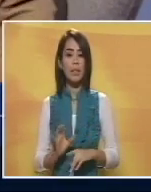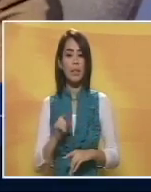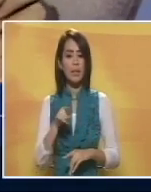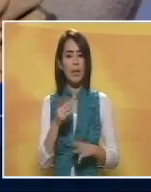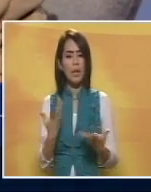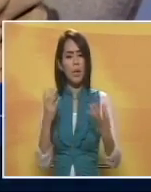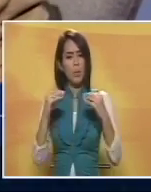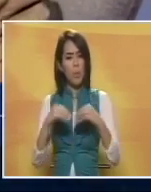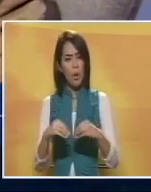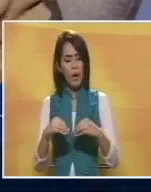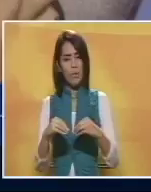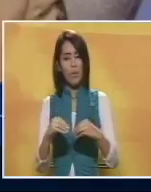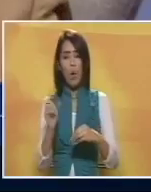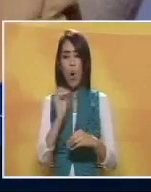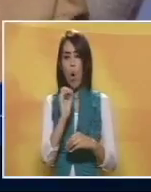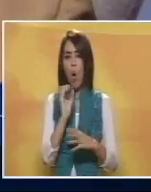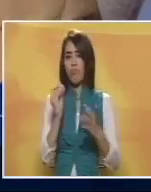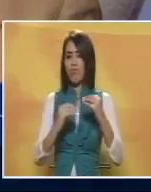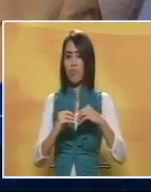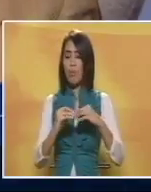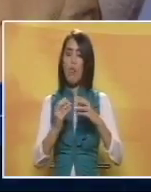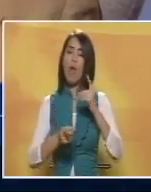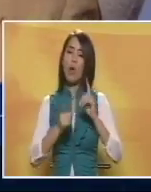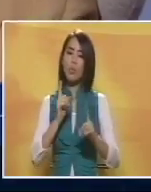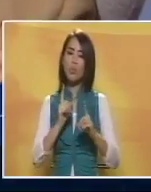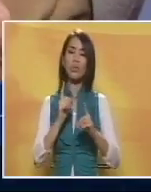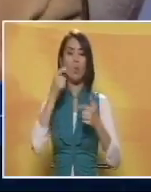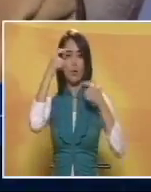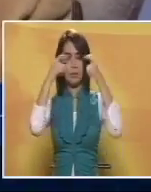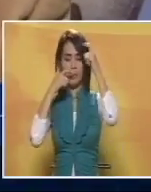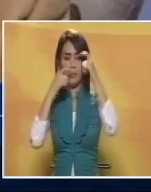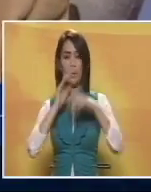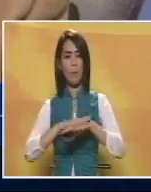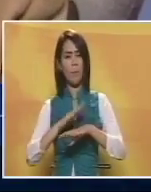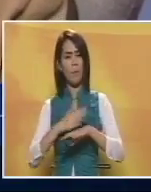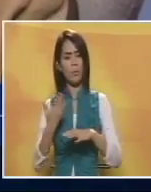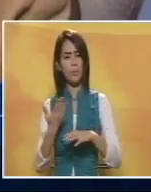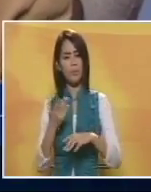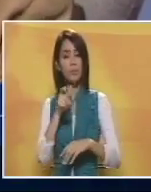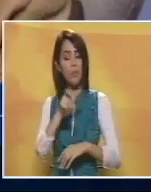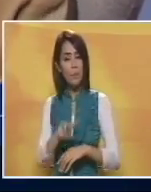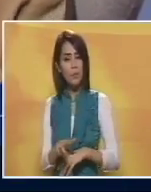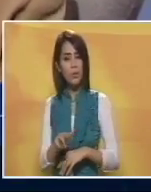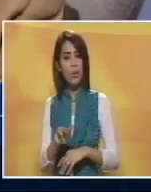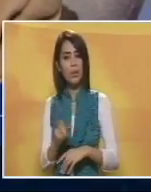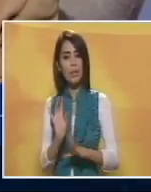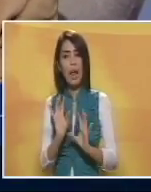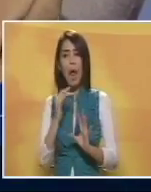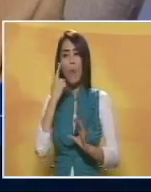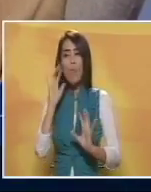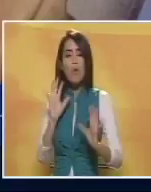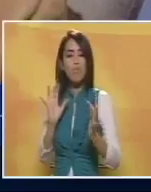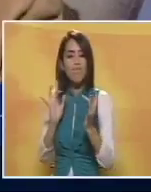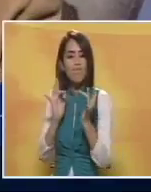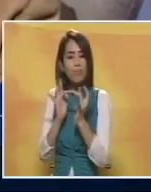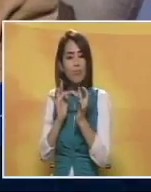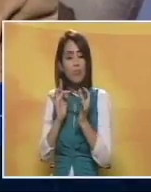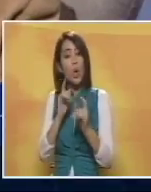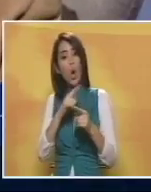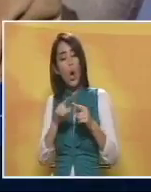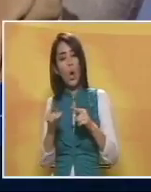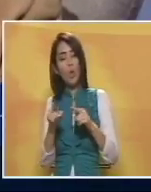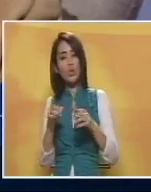esté de acuerdo o tenga algunos acuerdos con el chavismo, porque alguien que tenga alguna conexión con